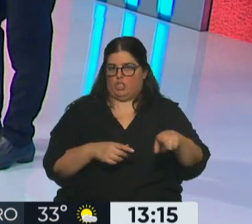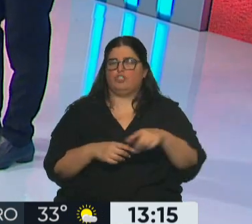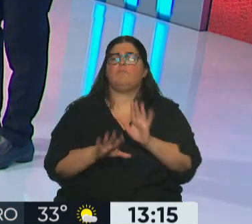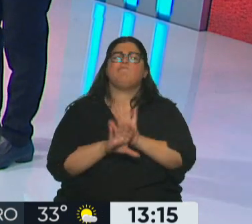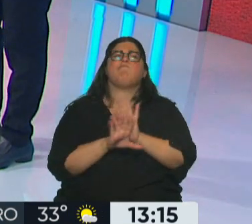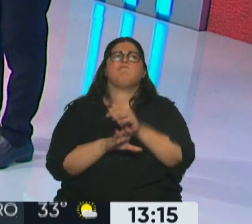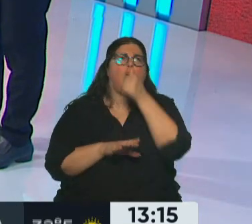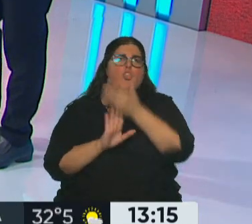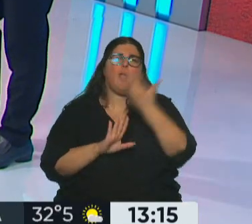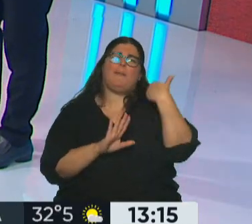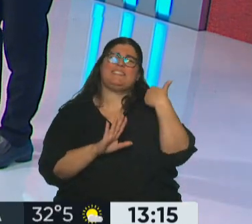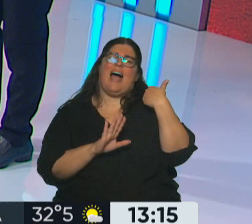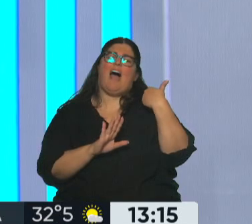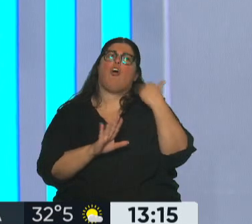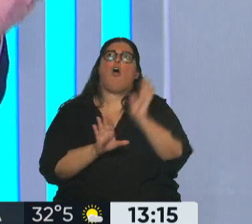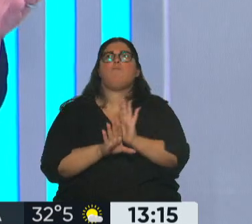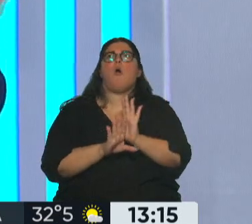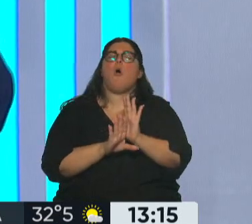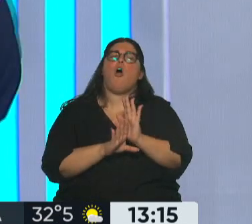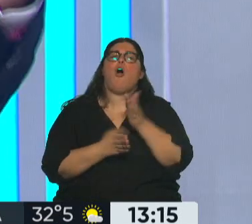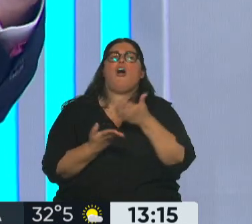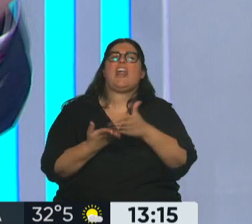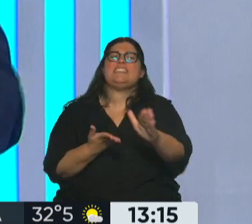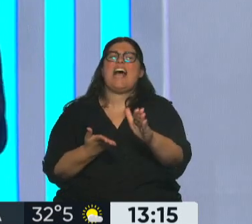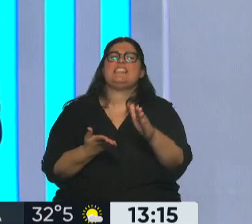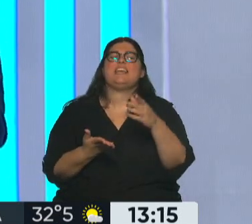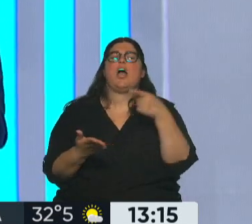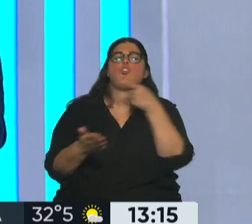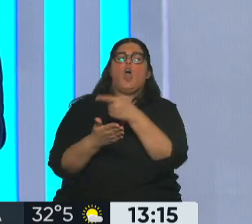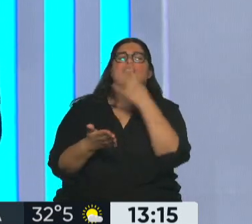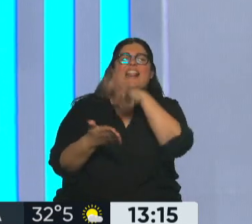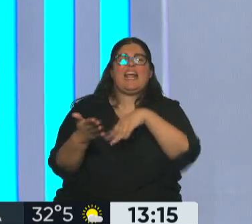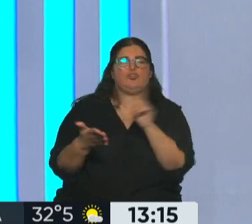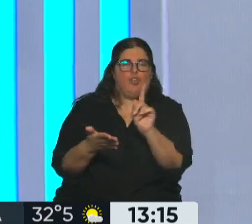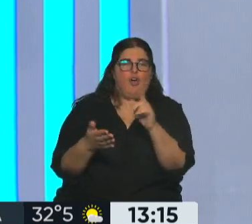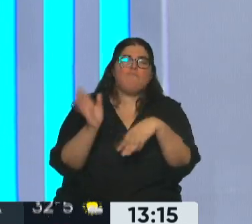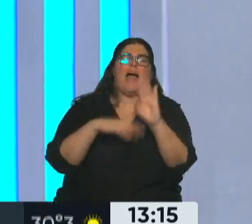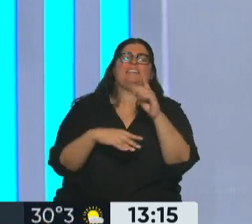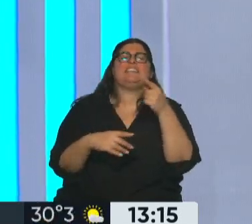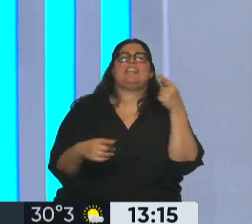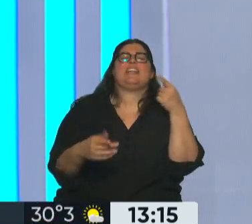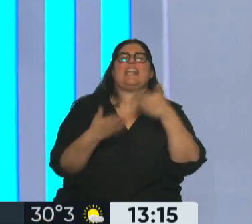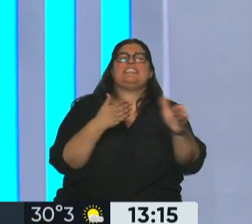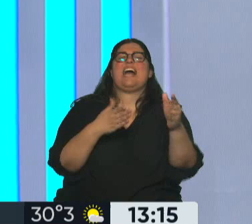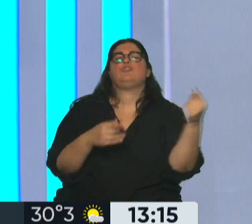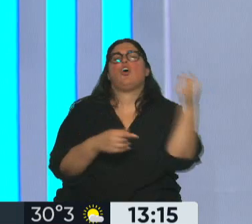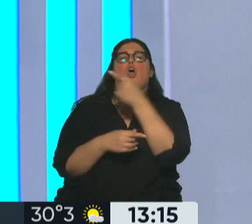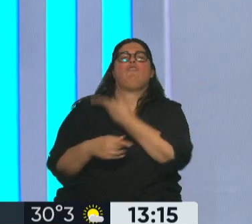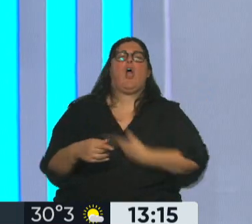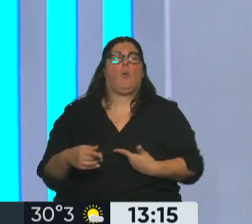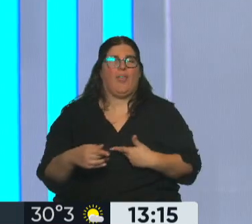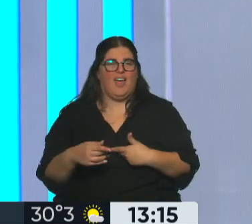más un rechazo a diferentes políticas del presidente de Chile que un rechazo al texto